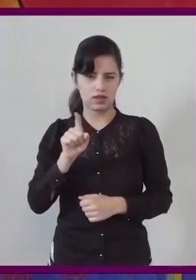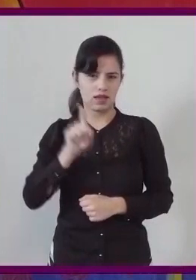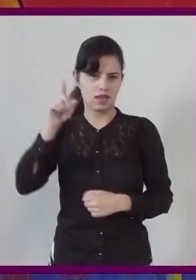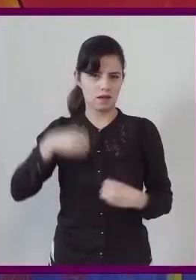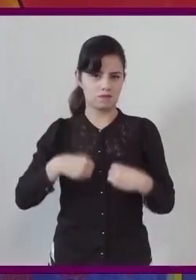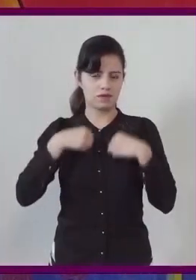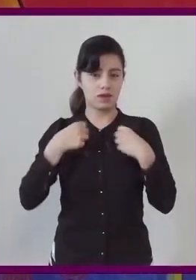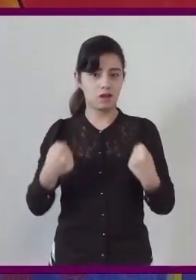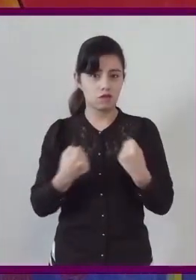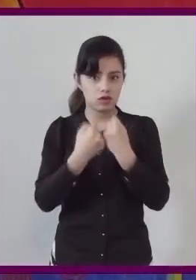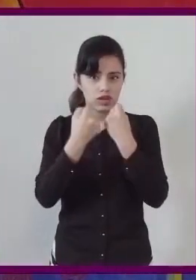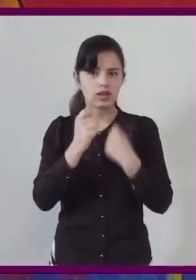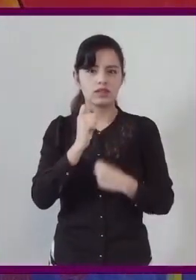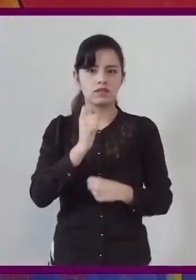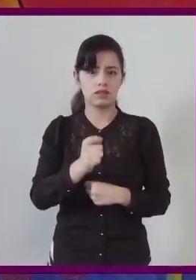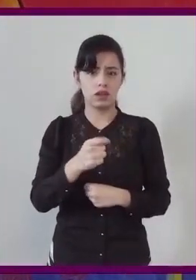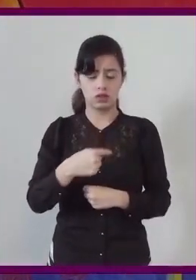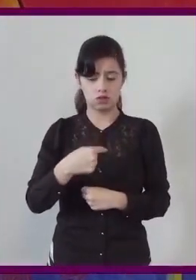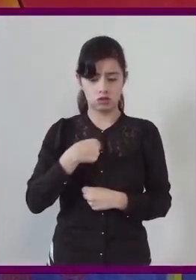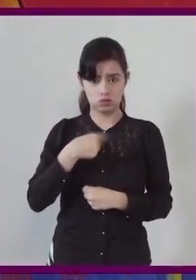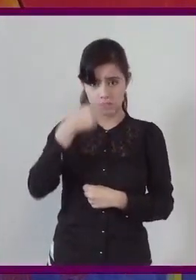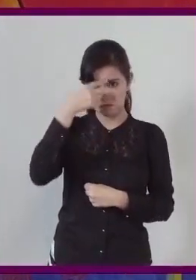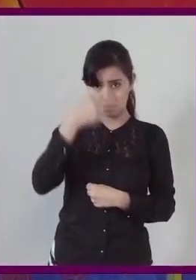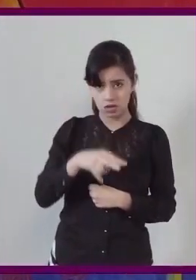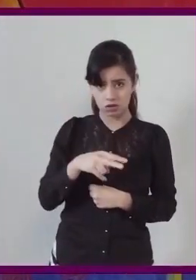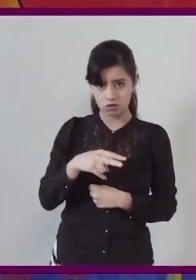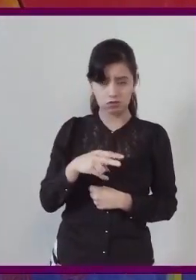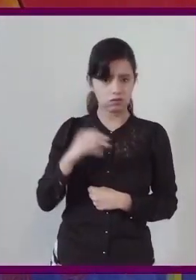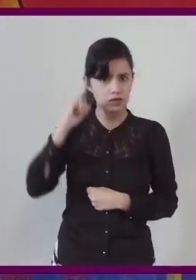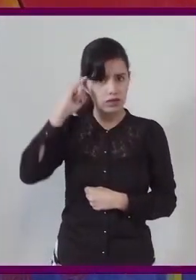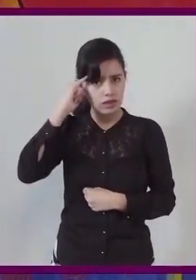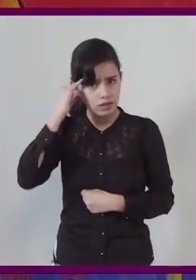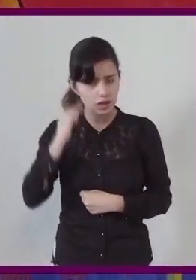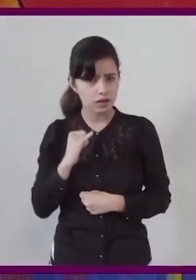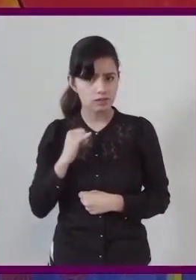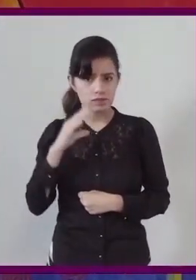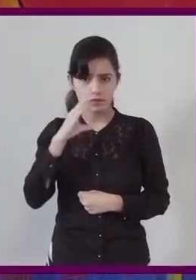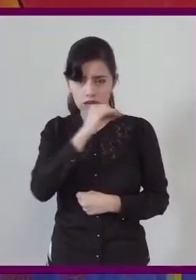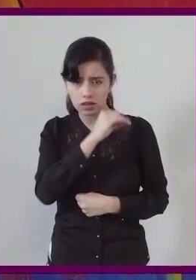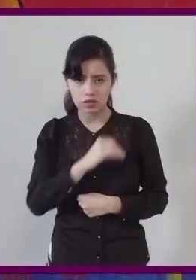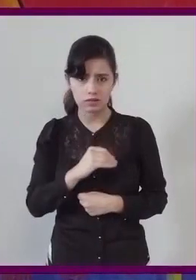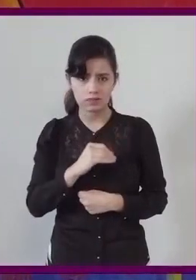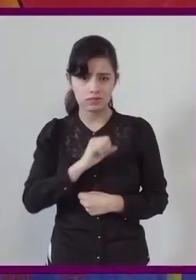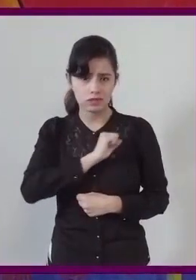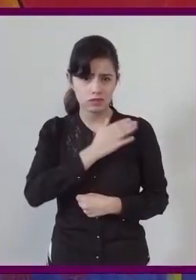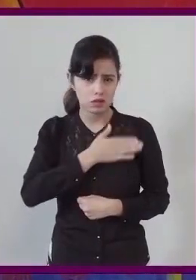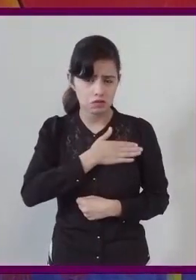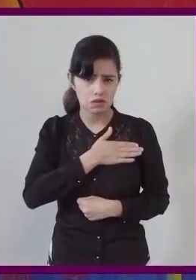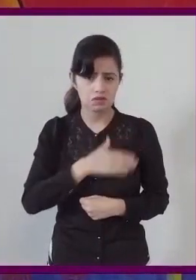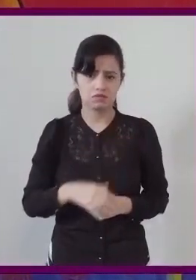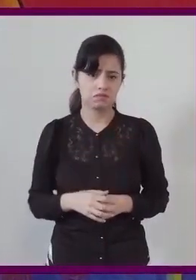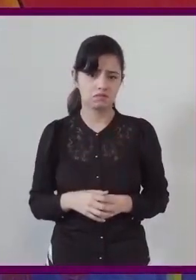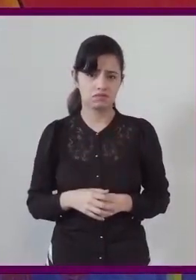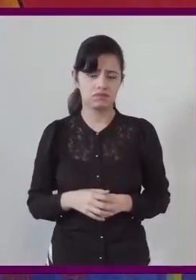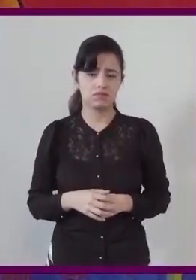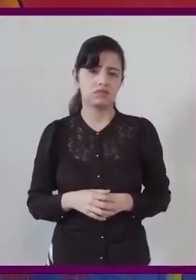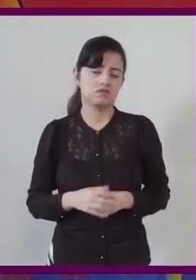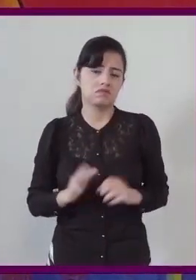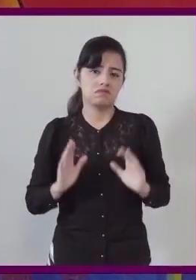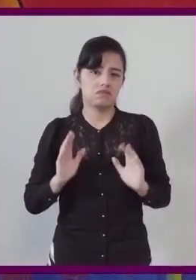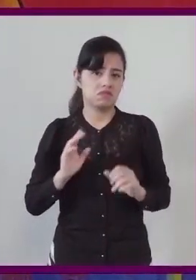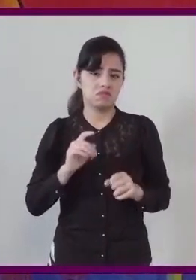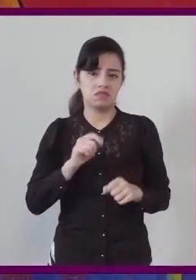significa que tú no eres ni hispana, india, negra, española, ni gabacha.